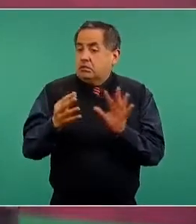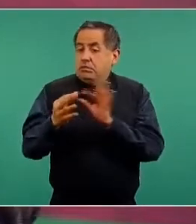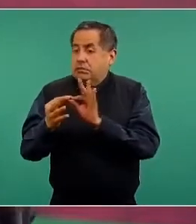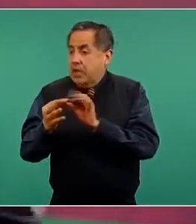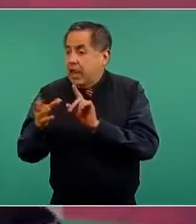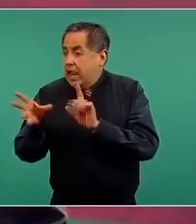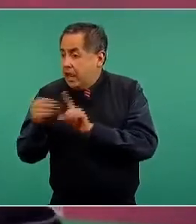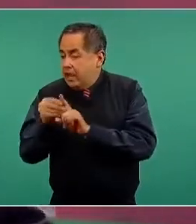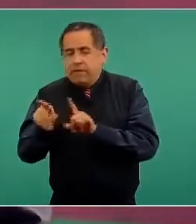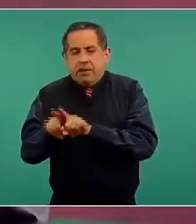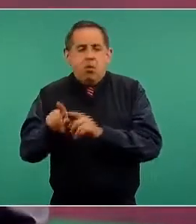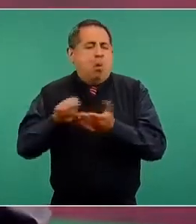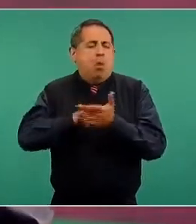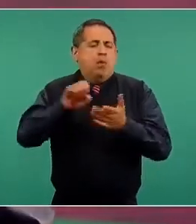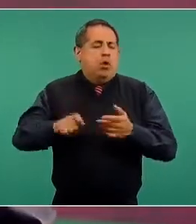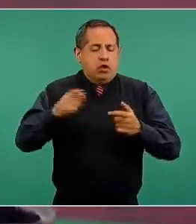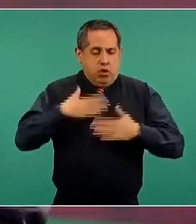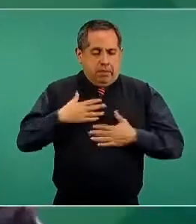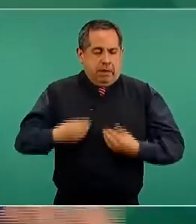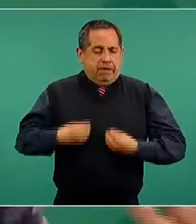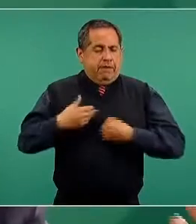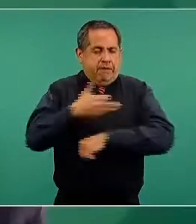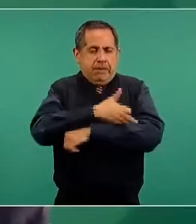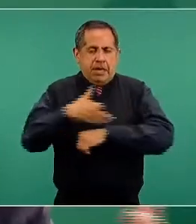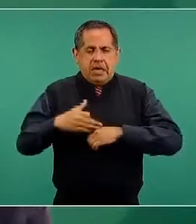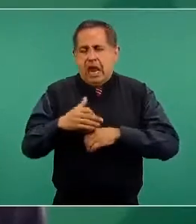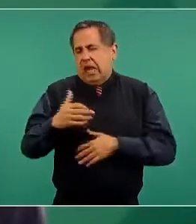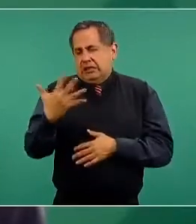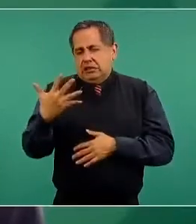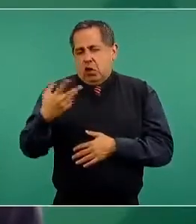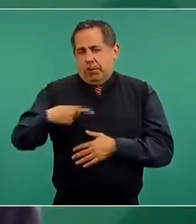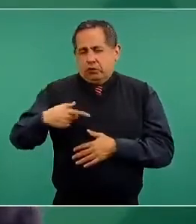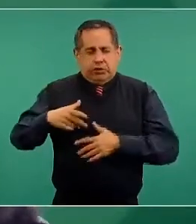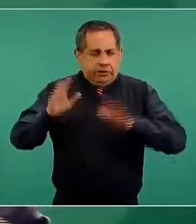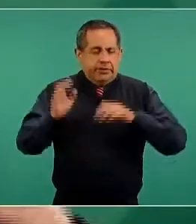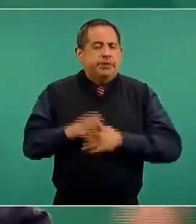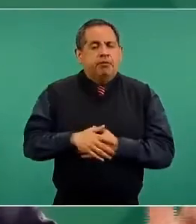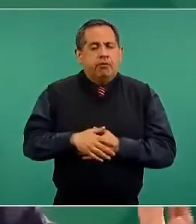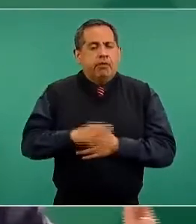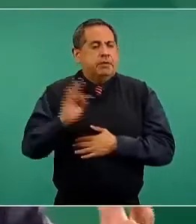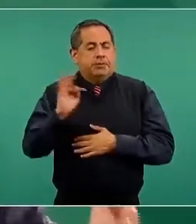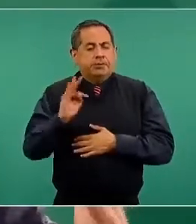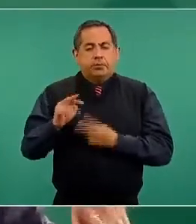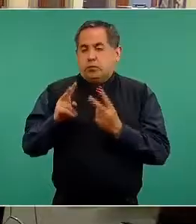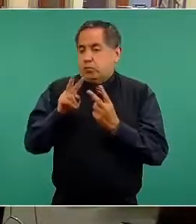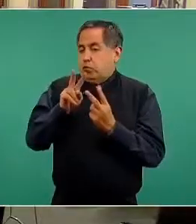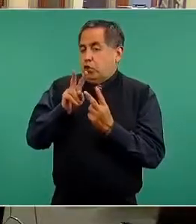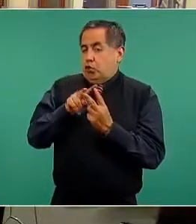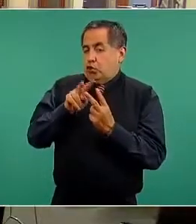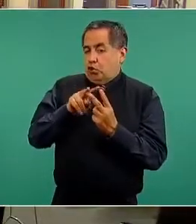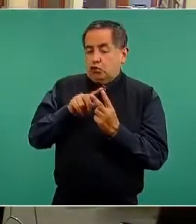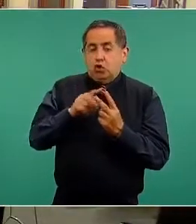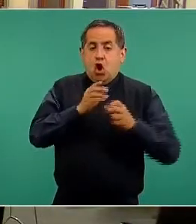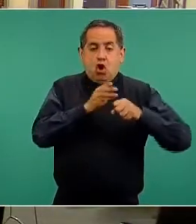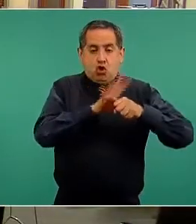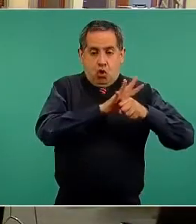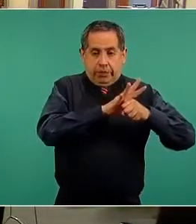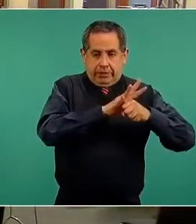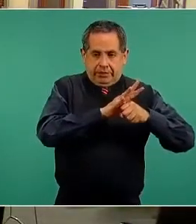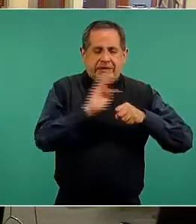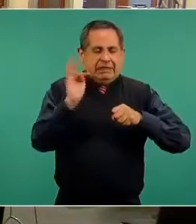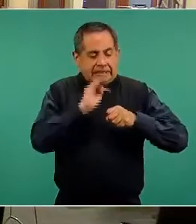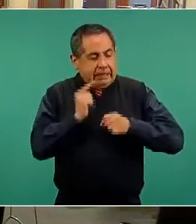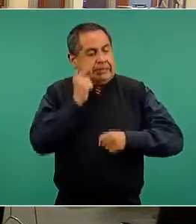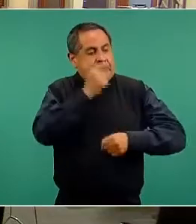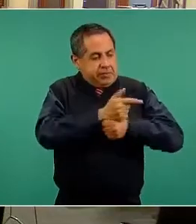quiere decir, si yo vivo en una familia, vamos a decir de 5 personas, y 2 de ellas tuvieron COVID y fueron